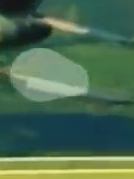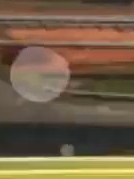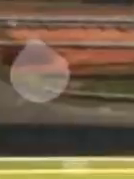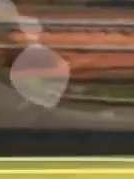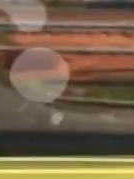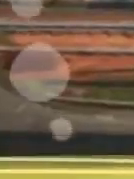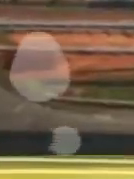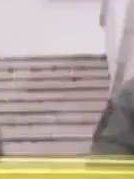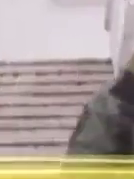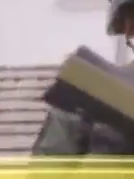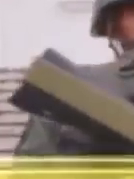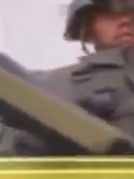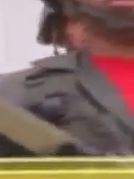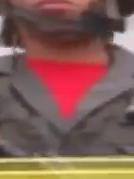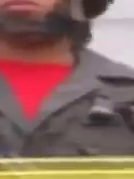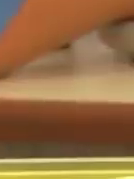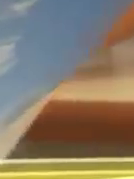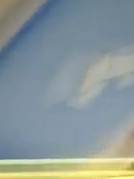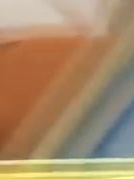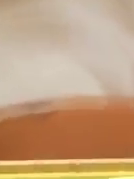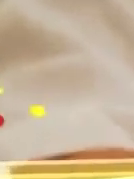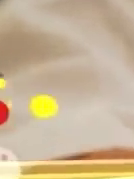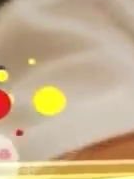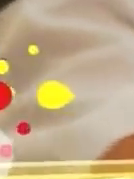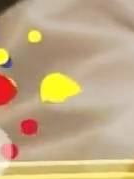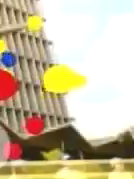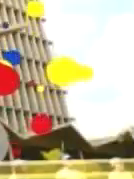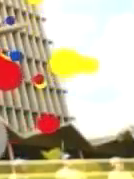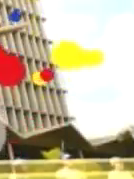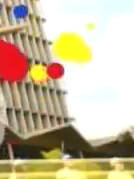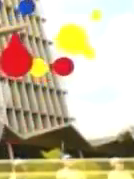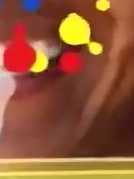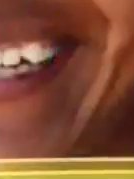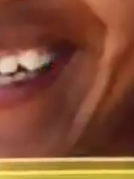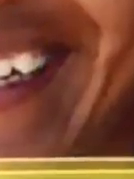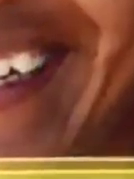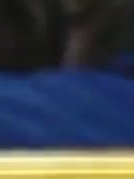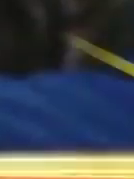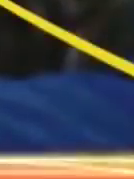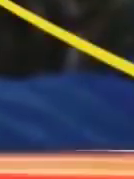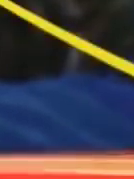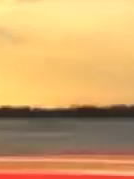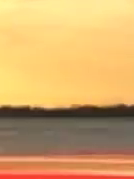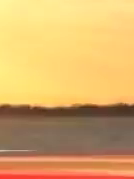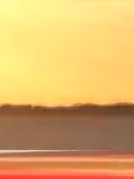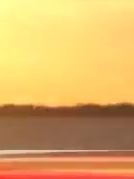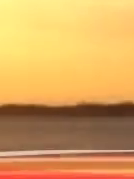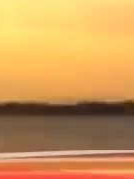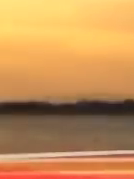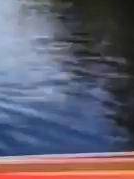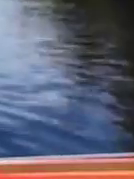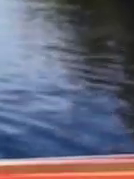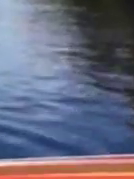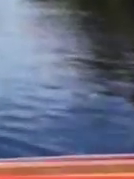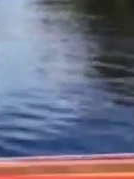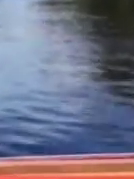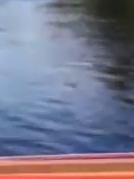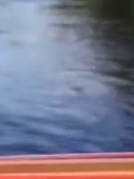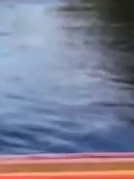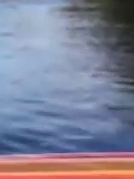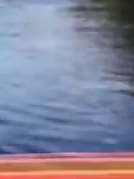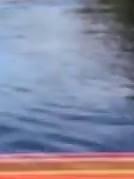ha culminado esta transmisión conjunta de la radio y televisión gracias por su atención